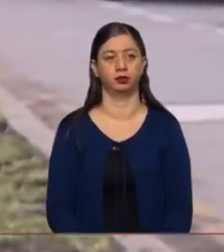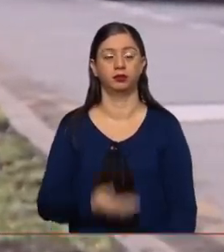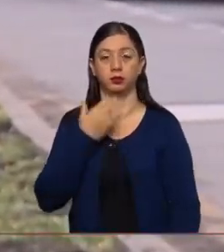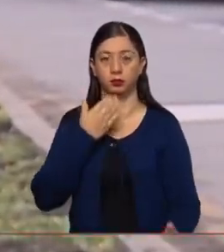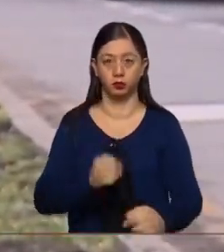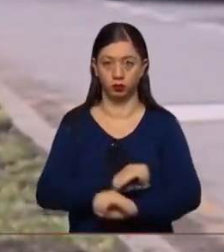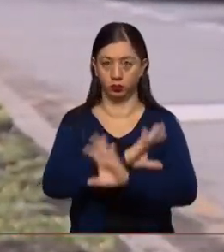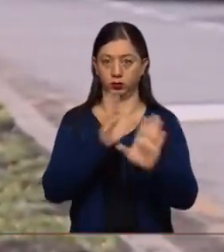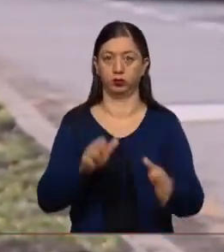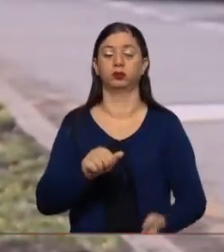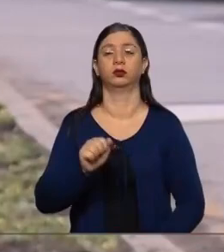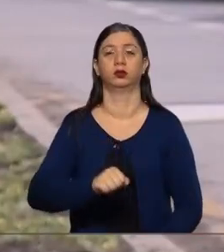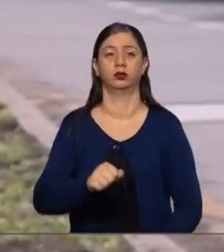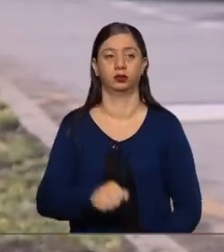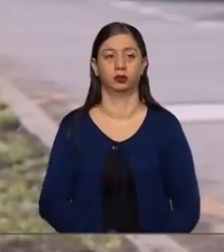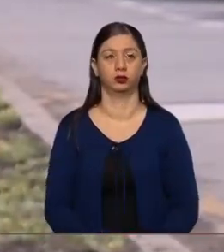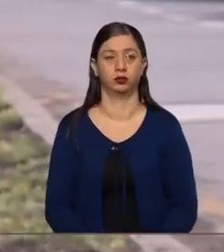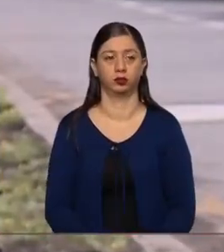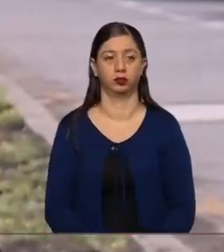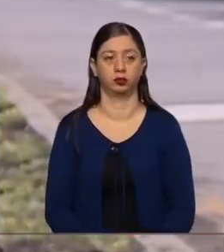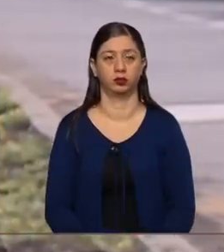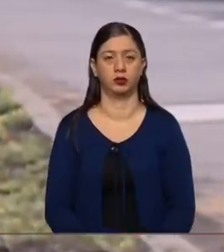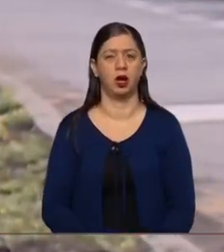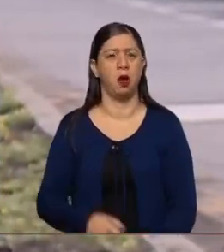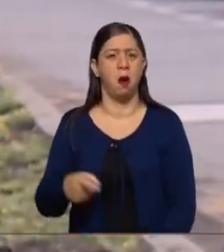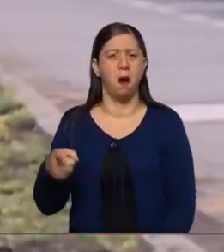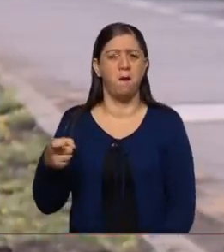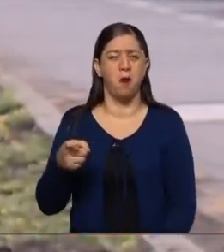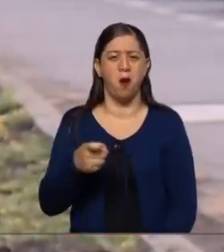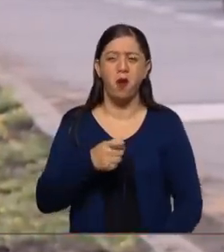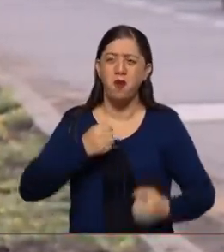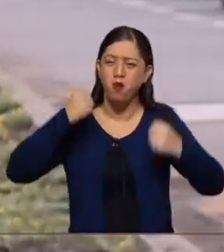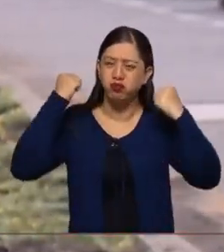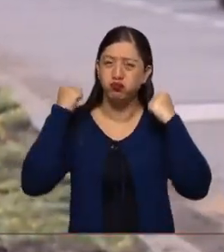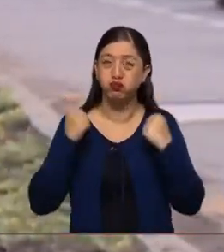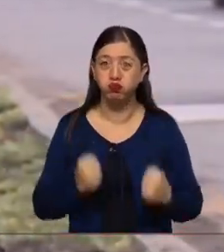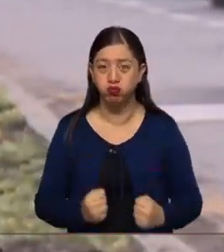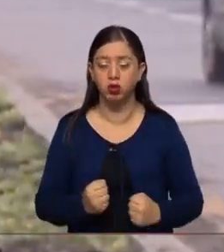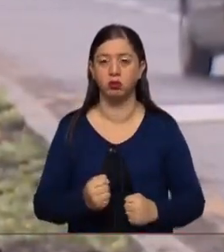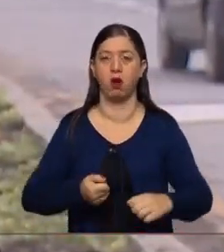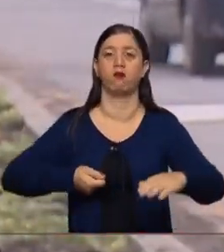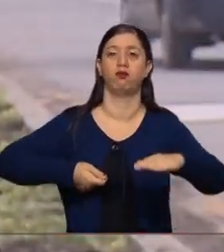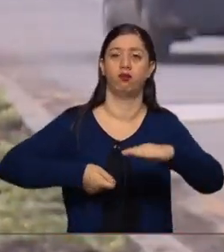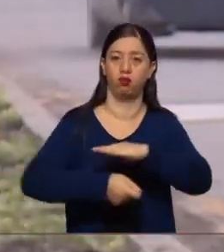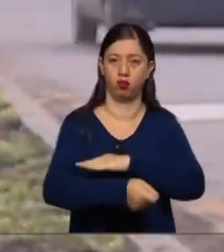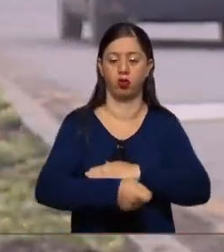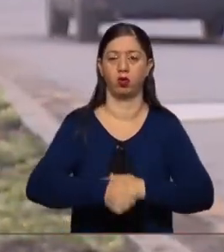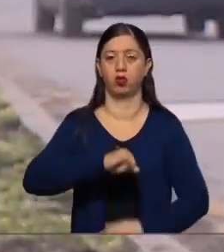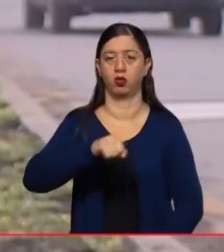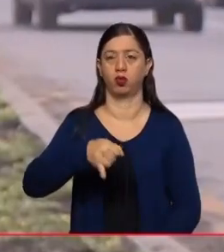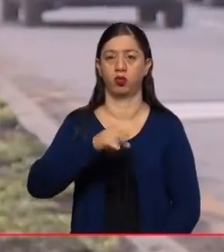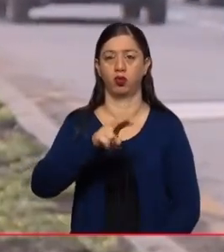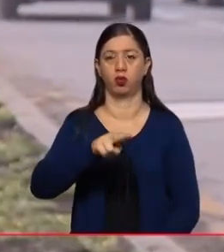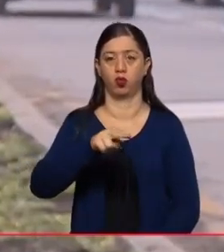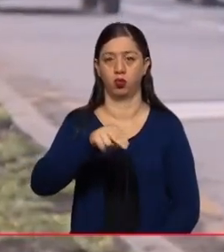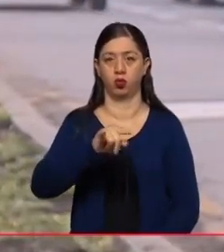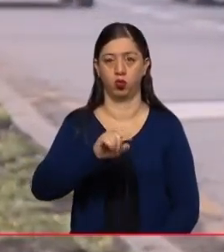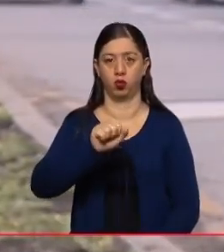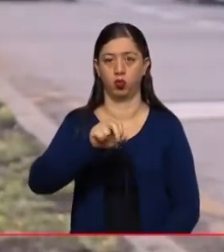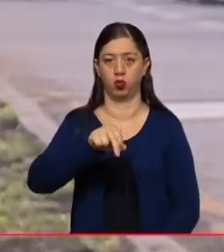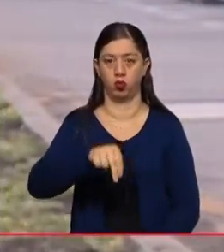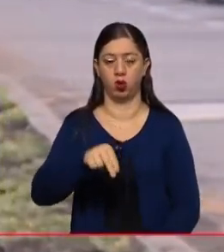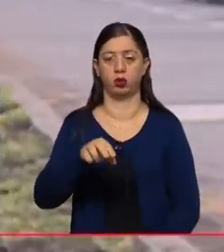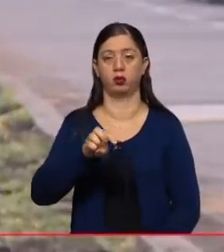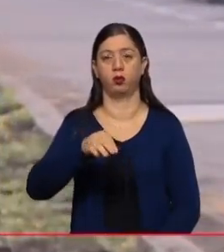Buenos días, así es, mire, la fuerte balacera que se presentó generó el asesinato de Juan Pablo Ceballos Montoya,